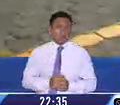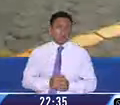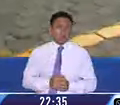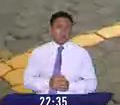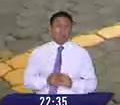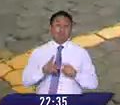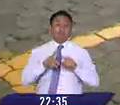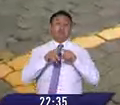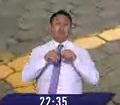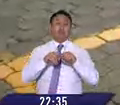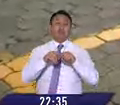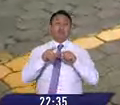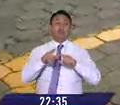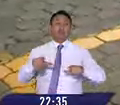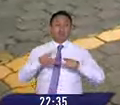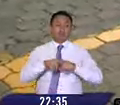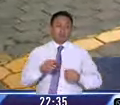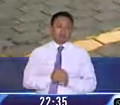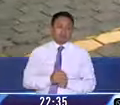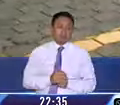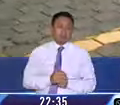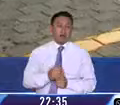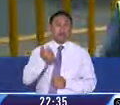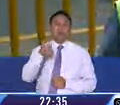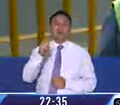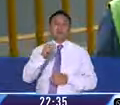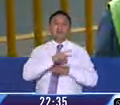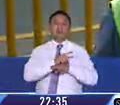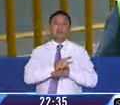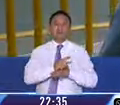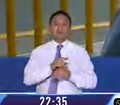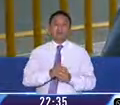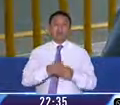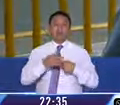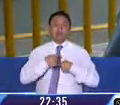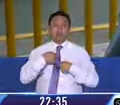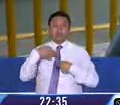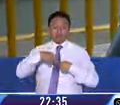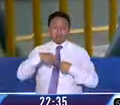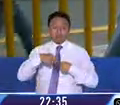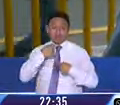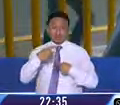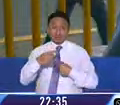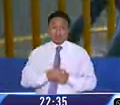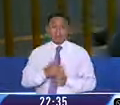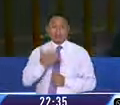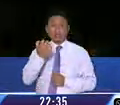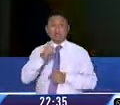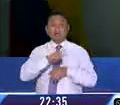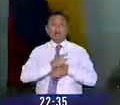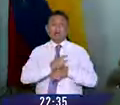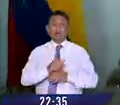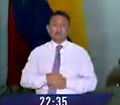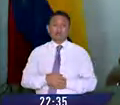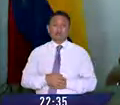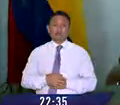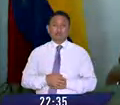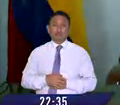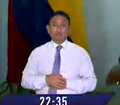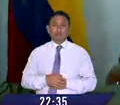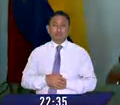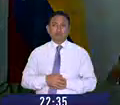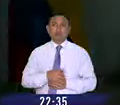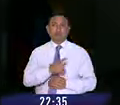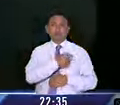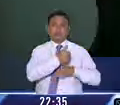de donde estemos, creo que son máximo 10 minutos. Al menos nosotros de aquí tenemos 15 minutos. Pero quien da más es